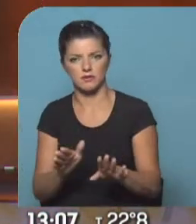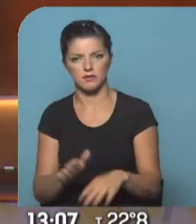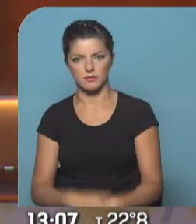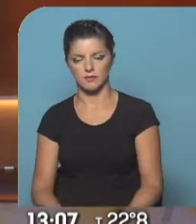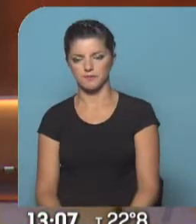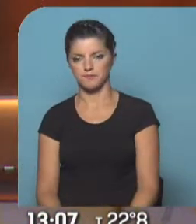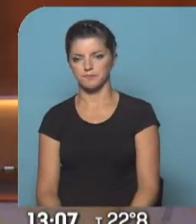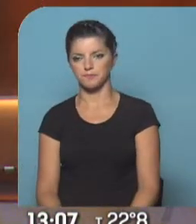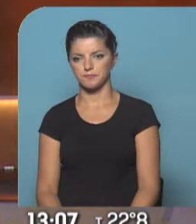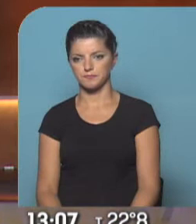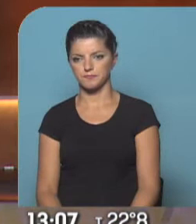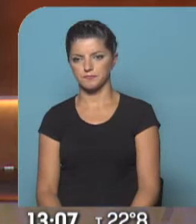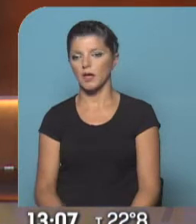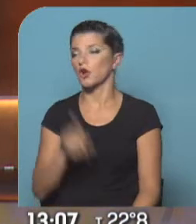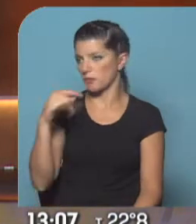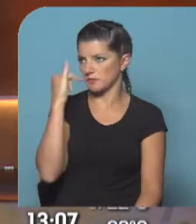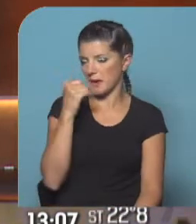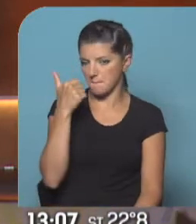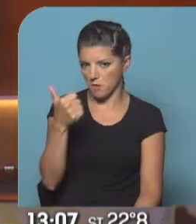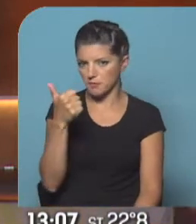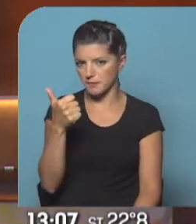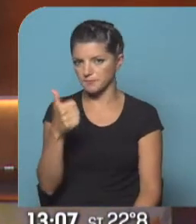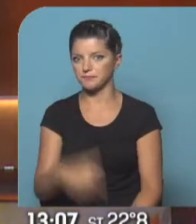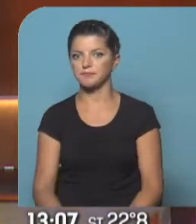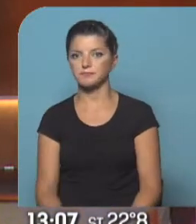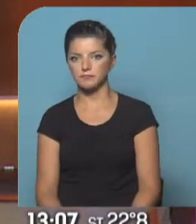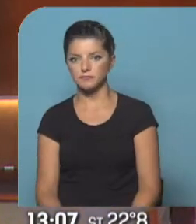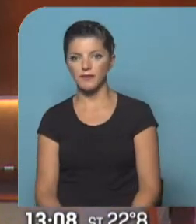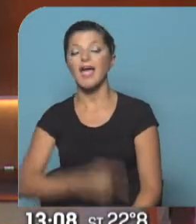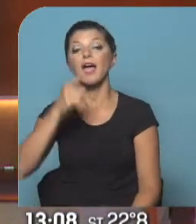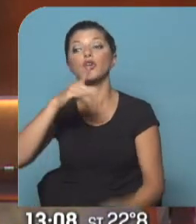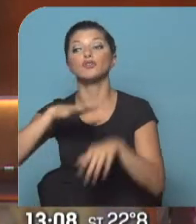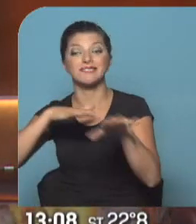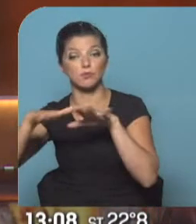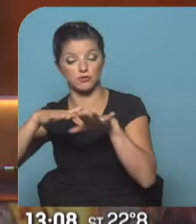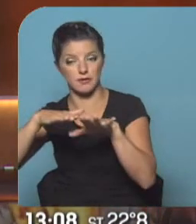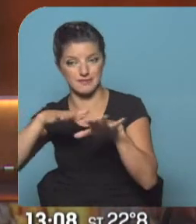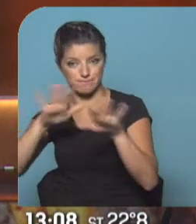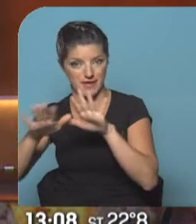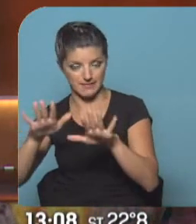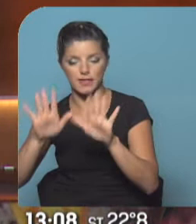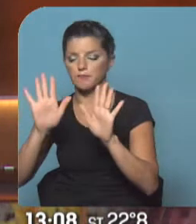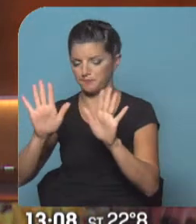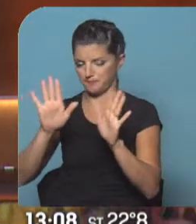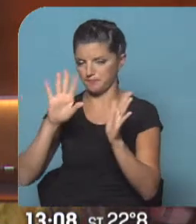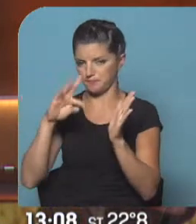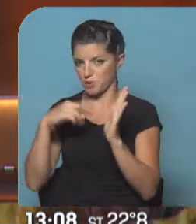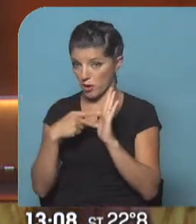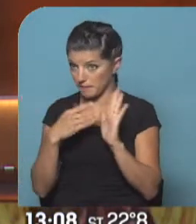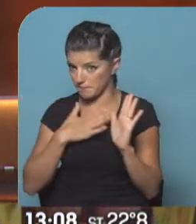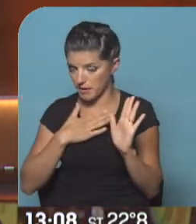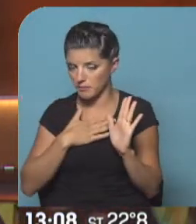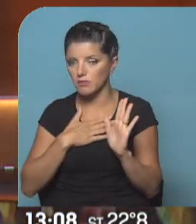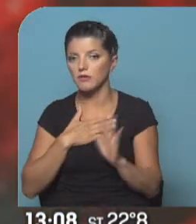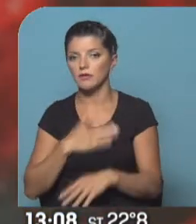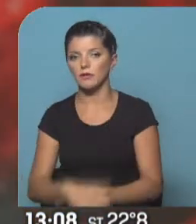claramente lo que está pasando es como lo que vos nombrás, está pasando en otros escenarios. El problema es, yo creo, que ninguno de los